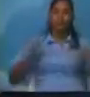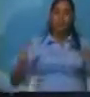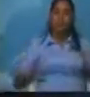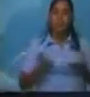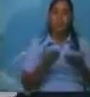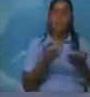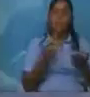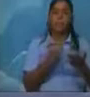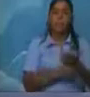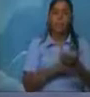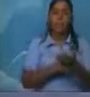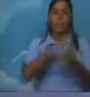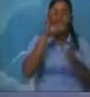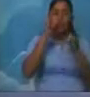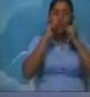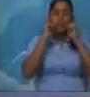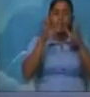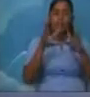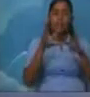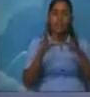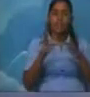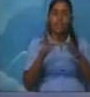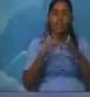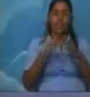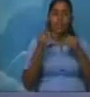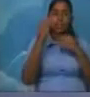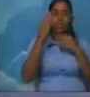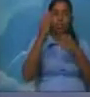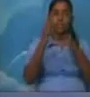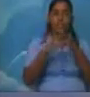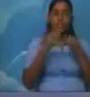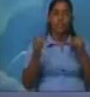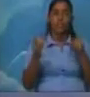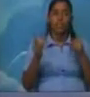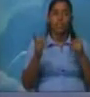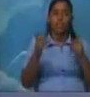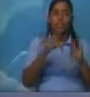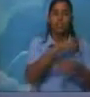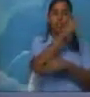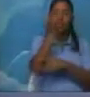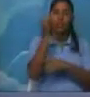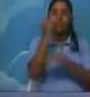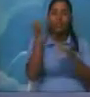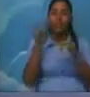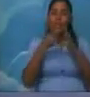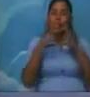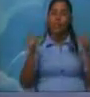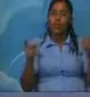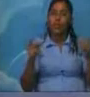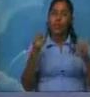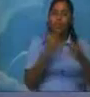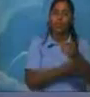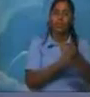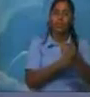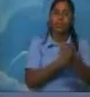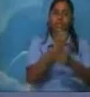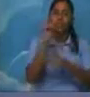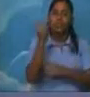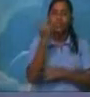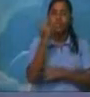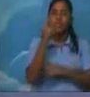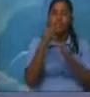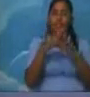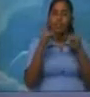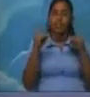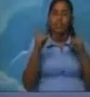adelante Dios los bendiga a todos aprovecho de saludar a la gente del suia que me dijeron que le mandar un saludo a los hermanos de la misión número un de los